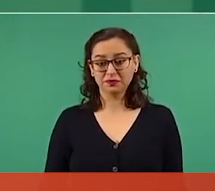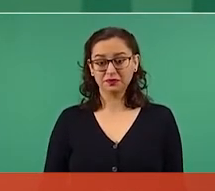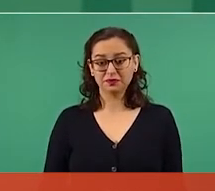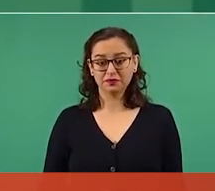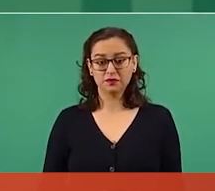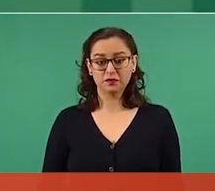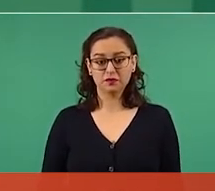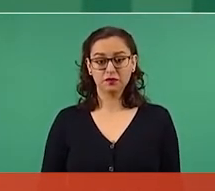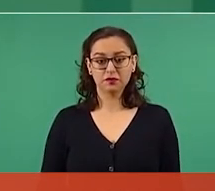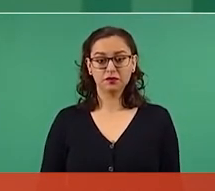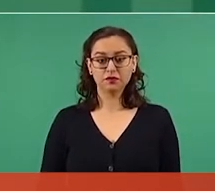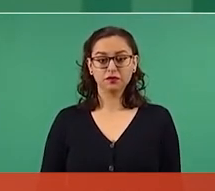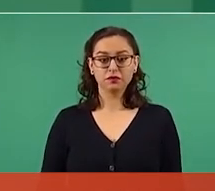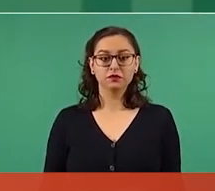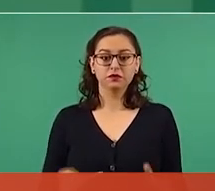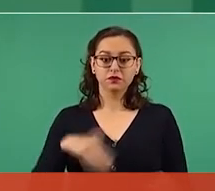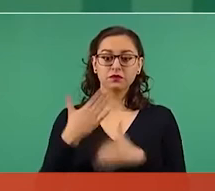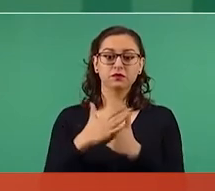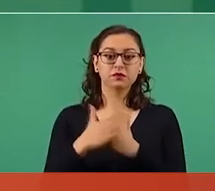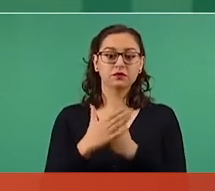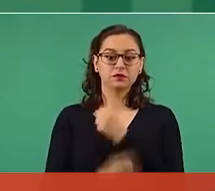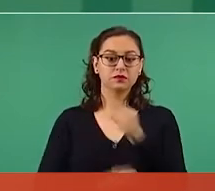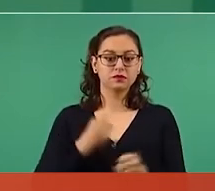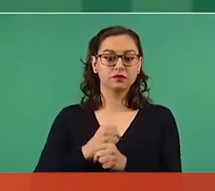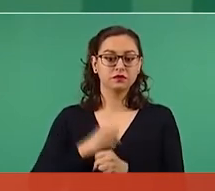Entonces, en marzo,